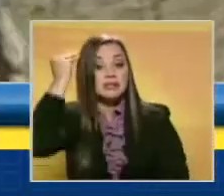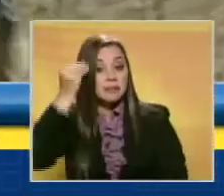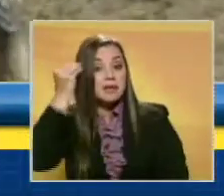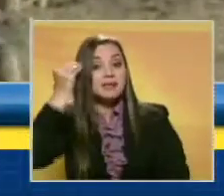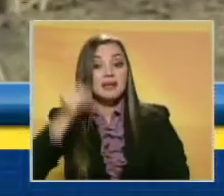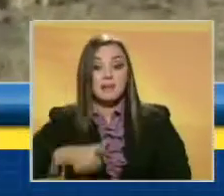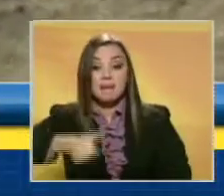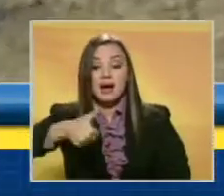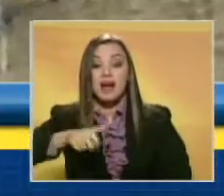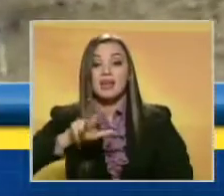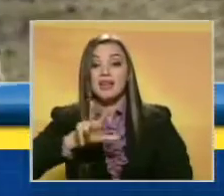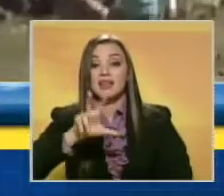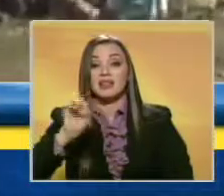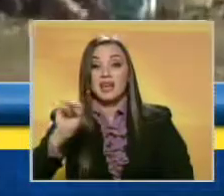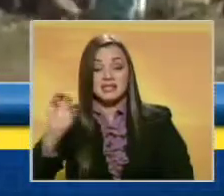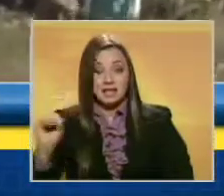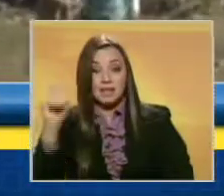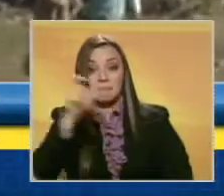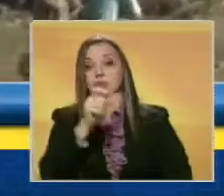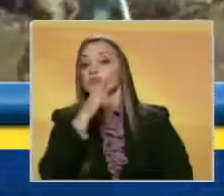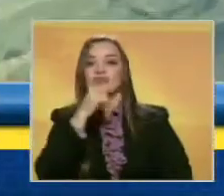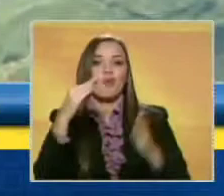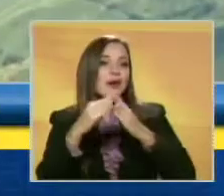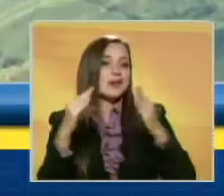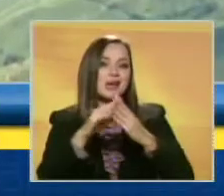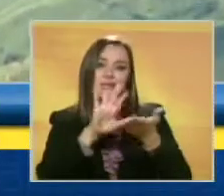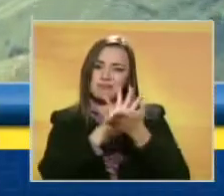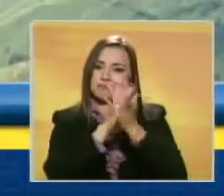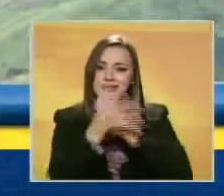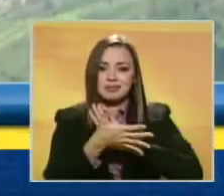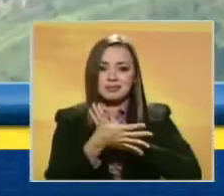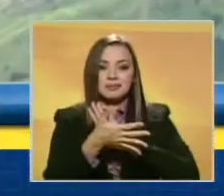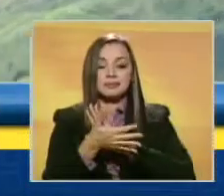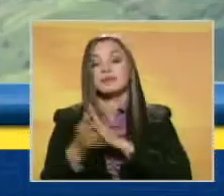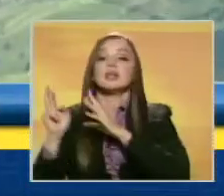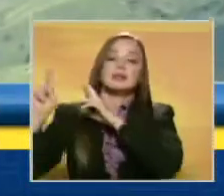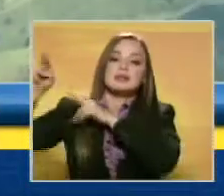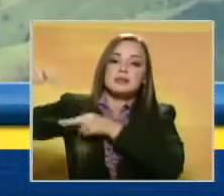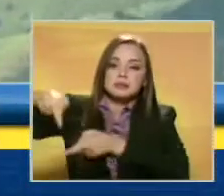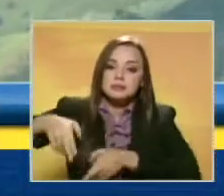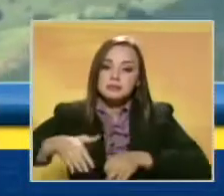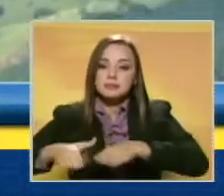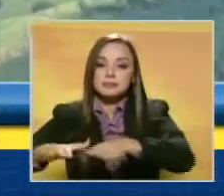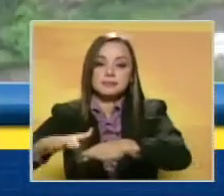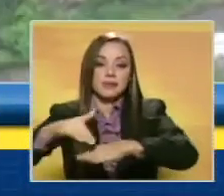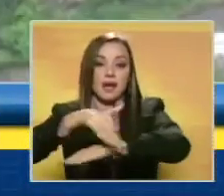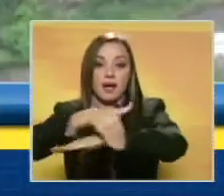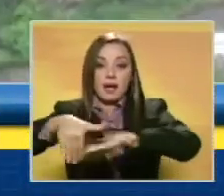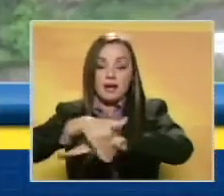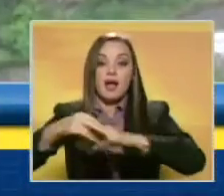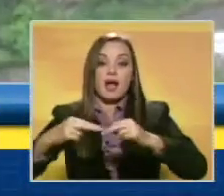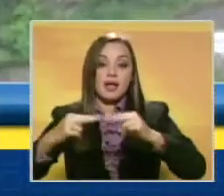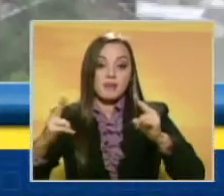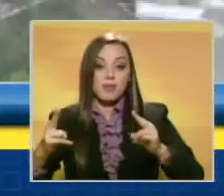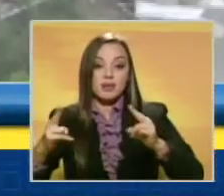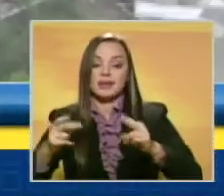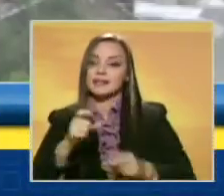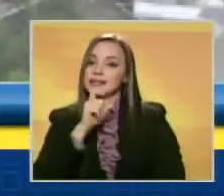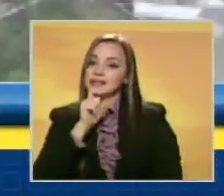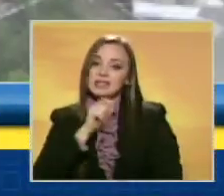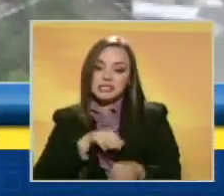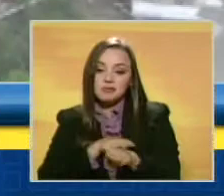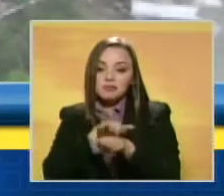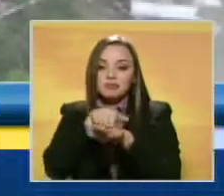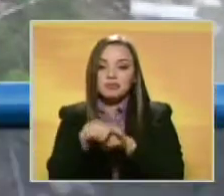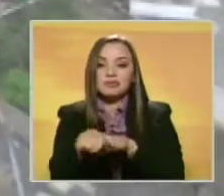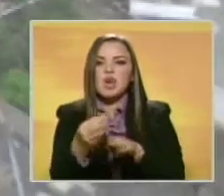300 damnificados. Según las autoridades, el deslave de la quebrada Liboriana afectó vías y puentes, dificultando las labores de rescate,